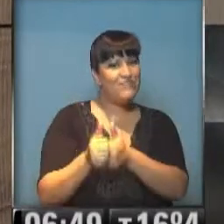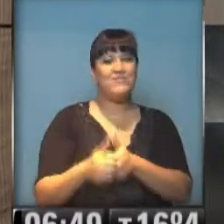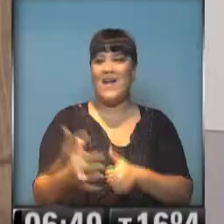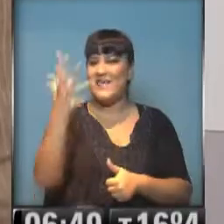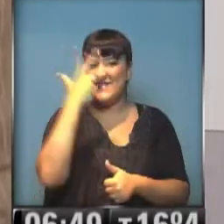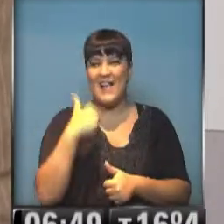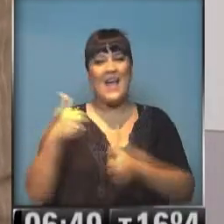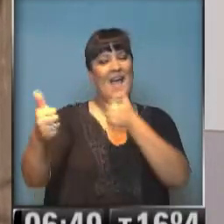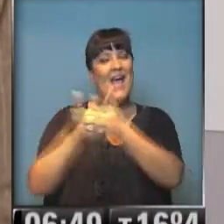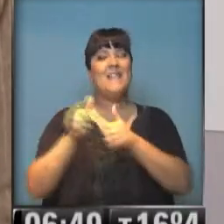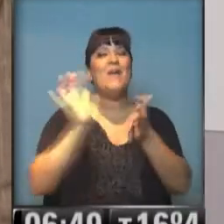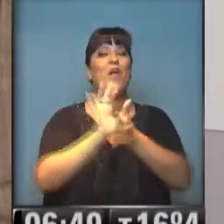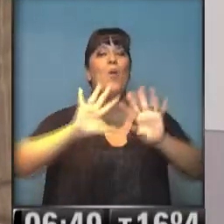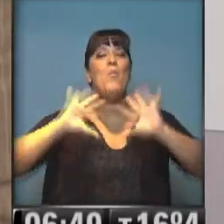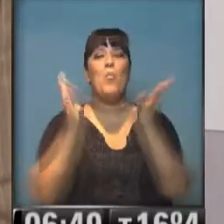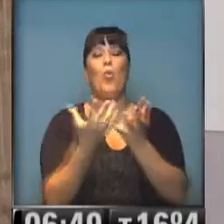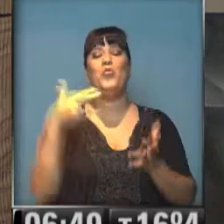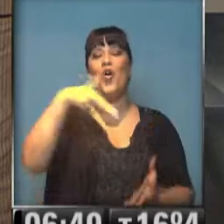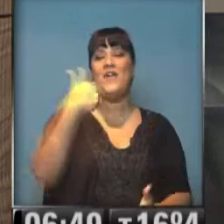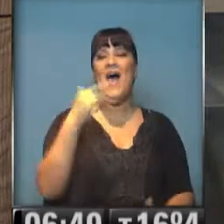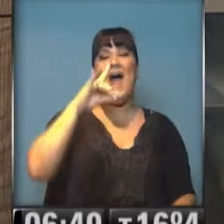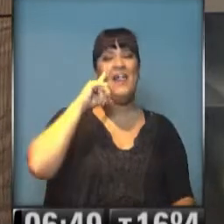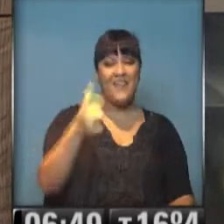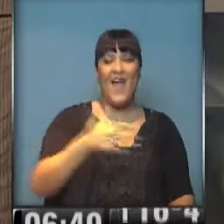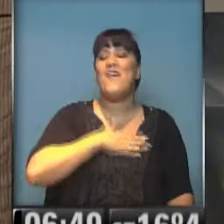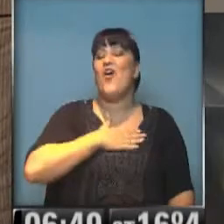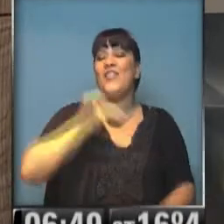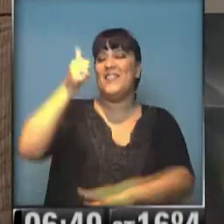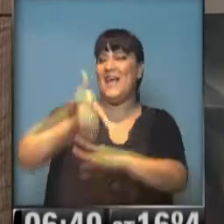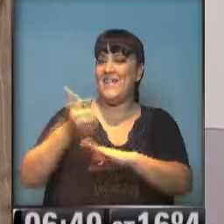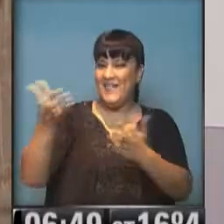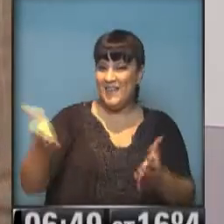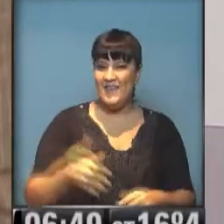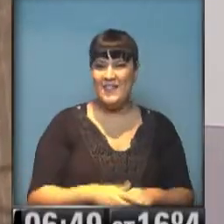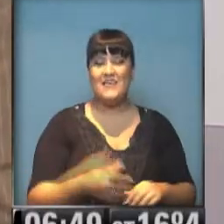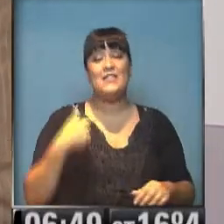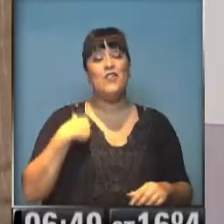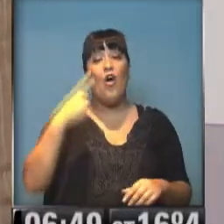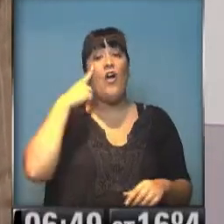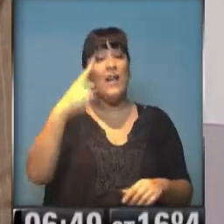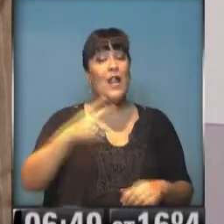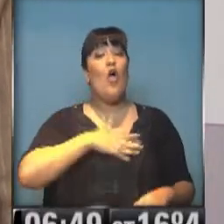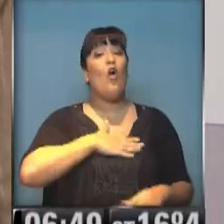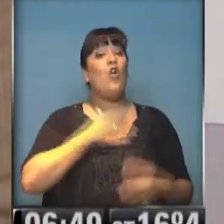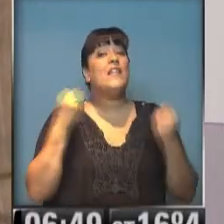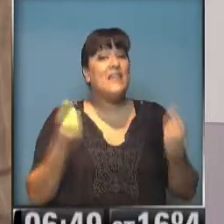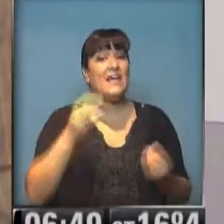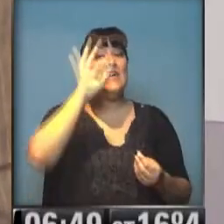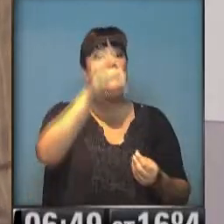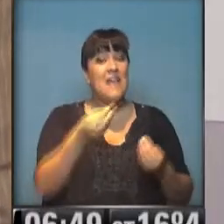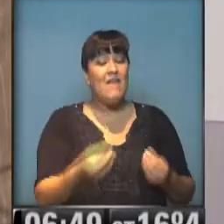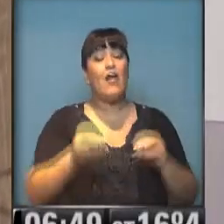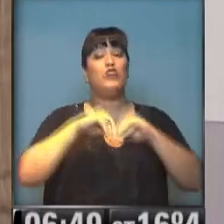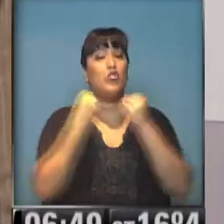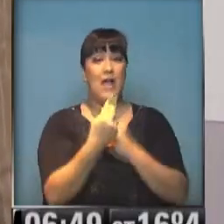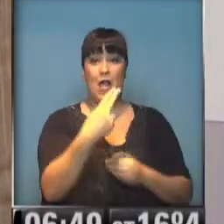acá en el mundo, Nadia. Qué lindo, estoy contenta por tenerte, Alejo. Y yo creo que te va a poner contenta el saber que hay 11 estrenos. La